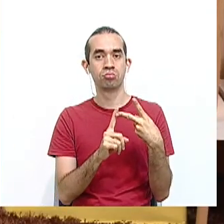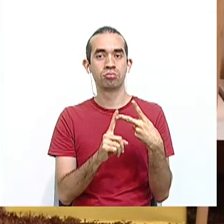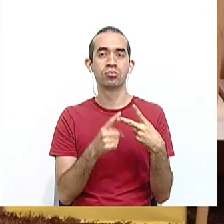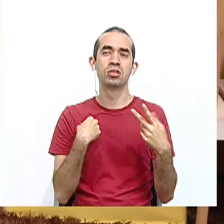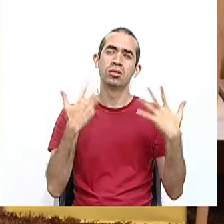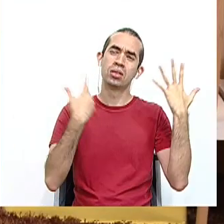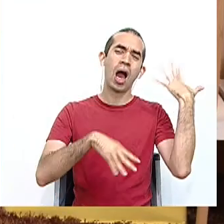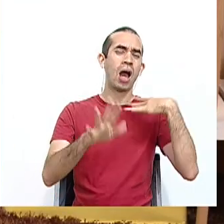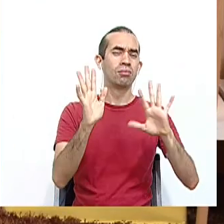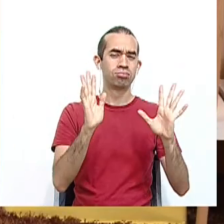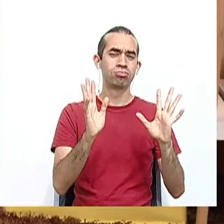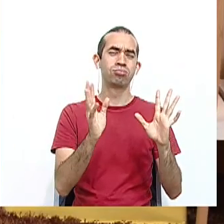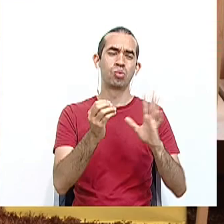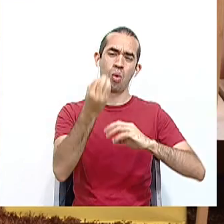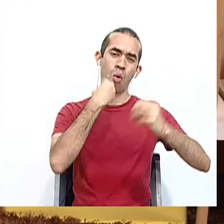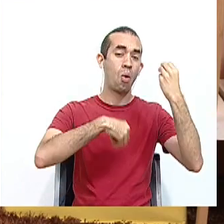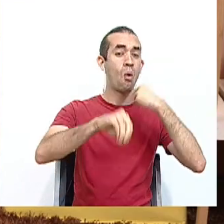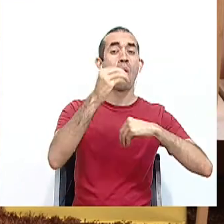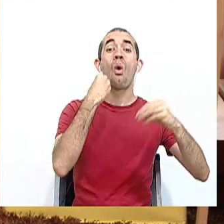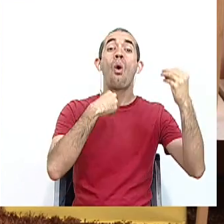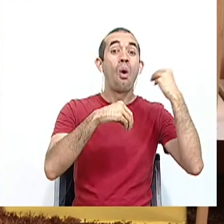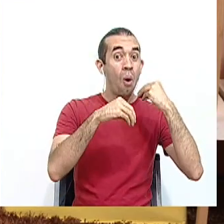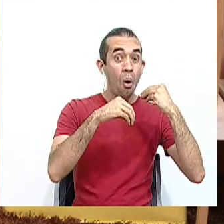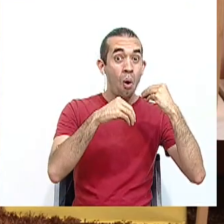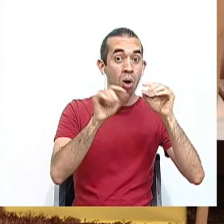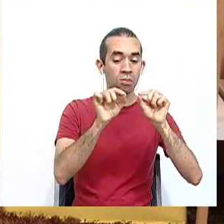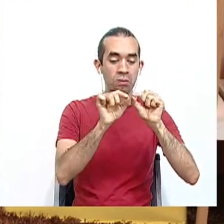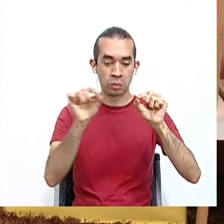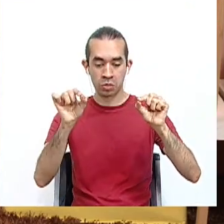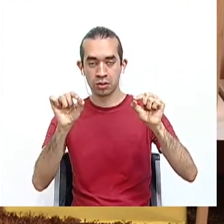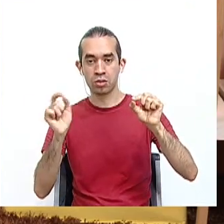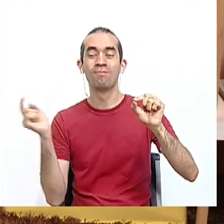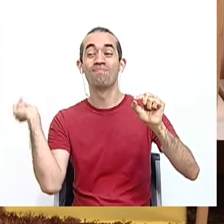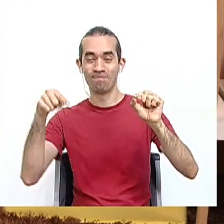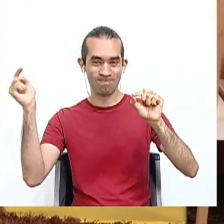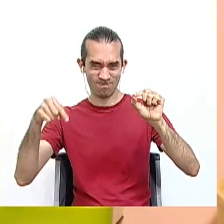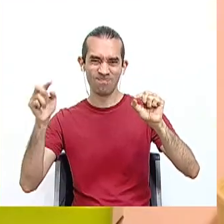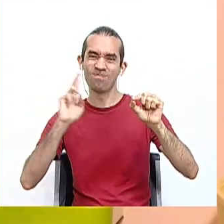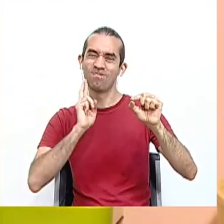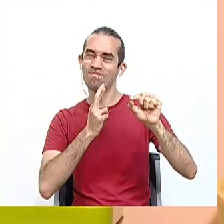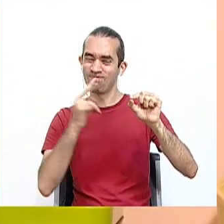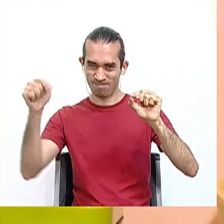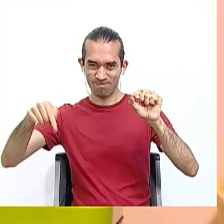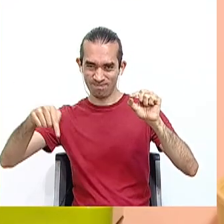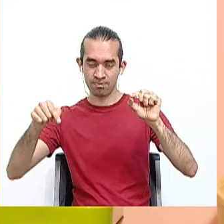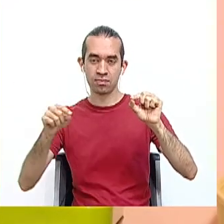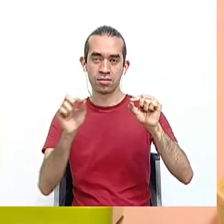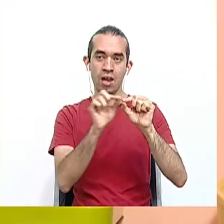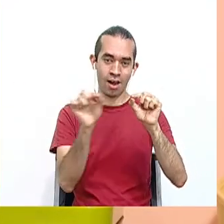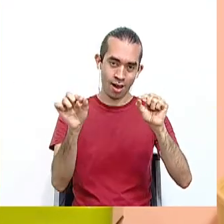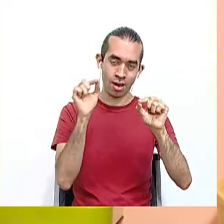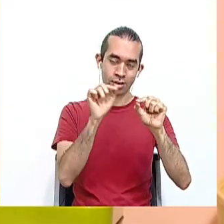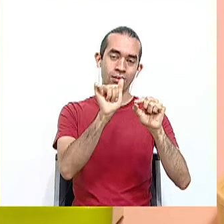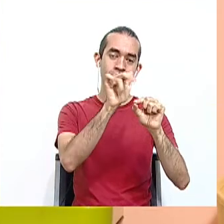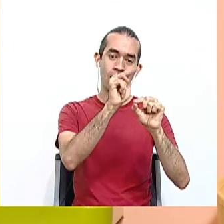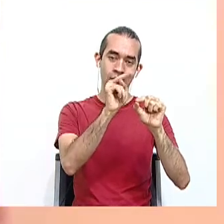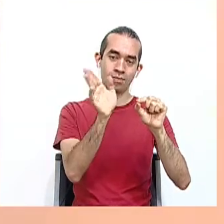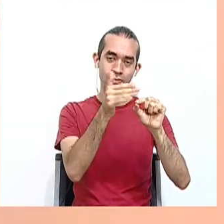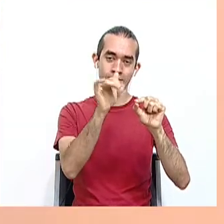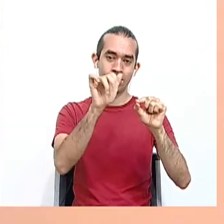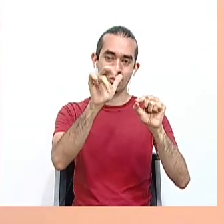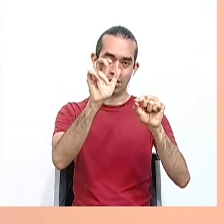Hemos comido que volveremos a este restaurante. Sí, este también sería